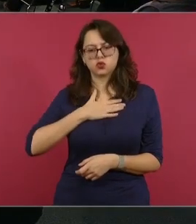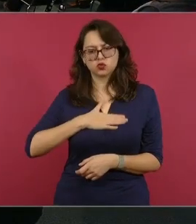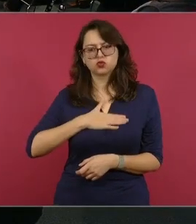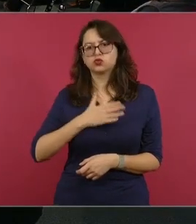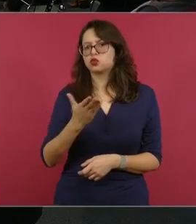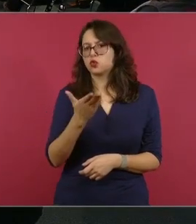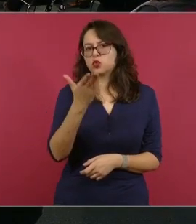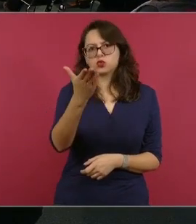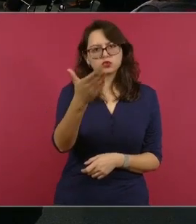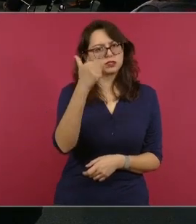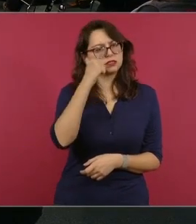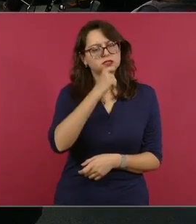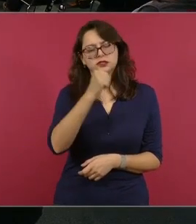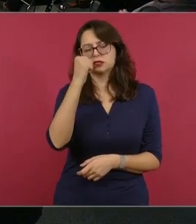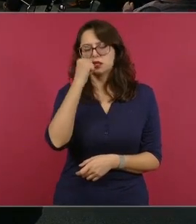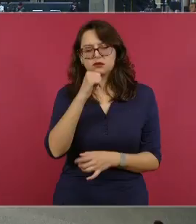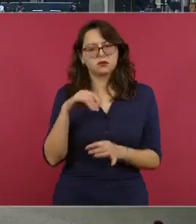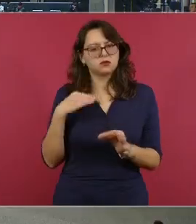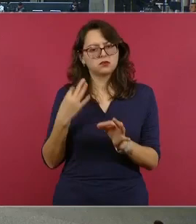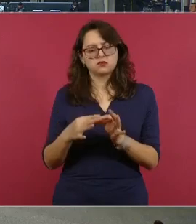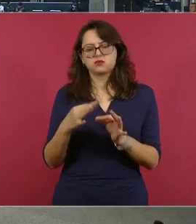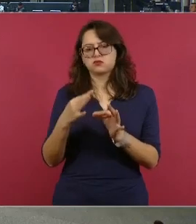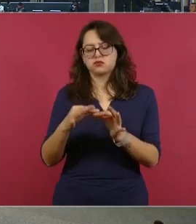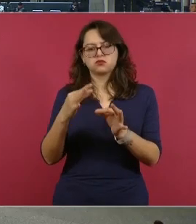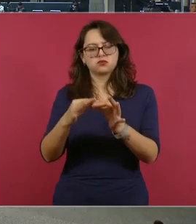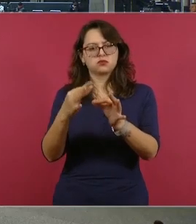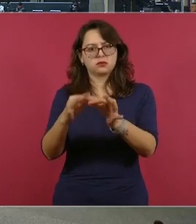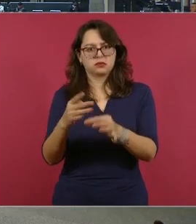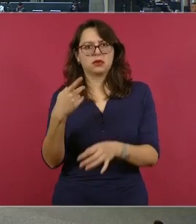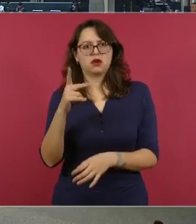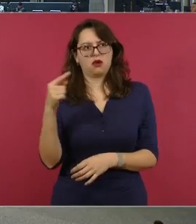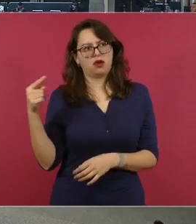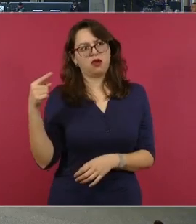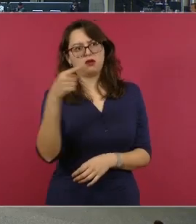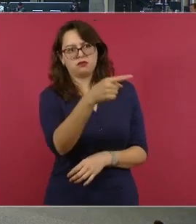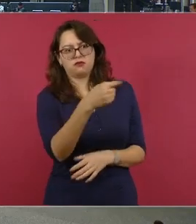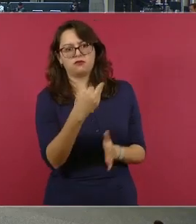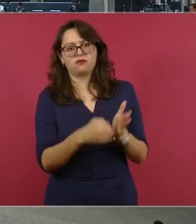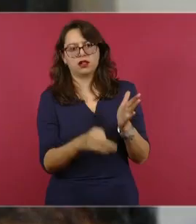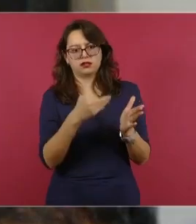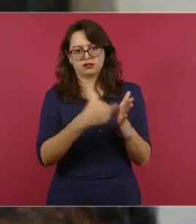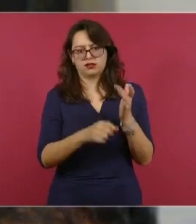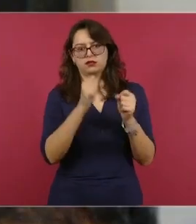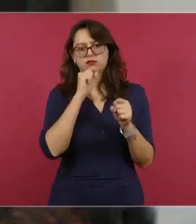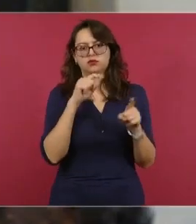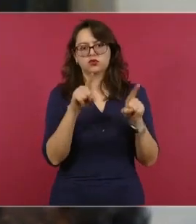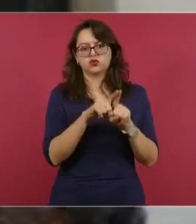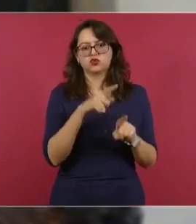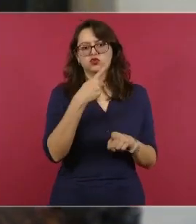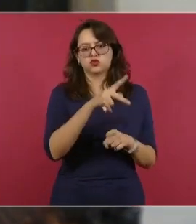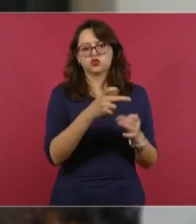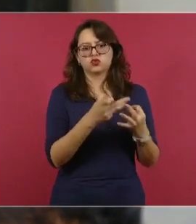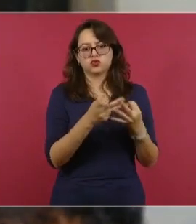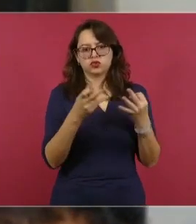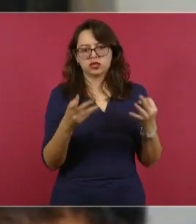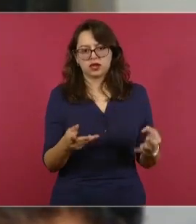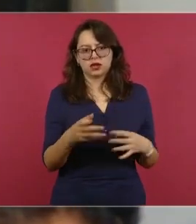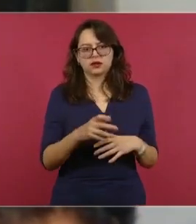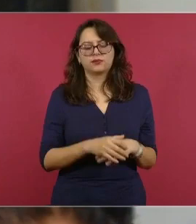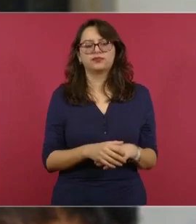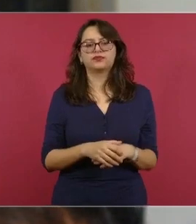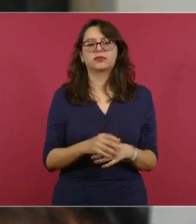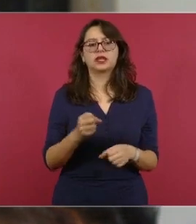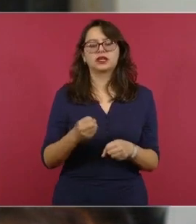justa y necesaria y expedita para la gente de Krill, que pues está buscando que se les legalicen sus terrenos. La